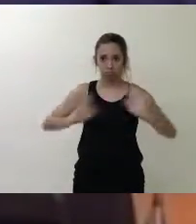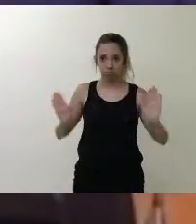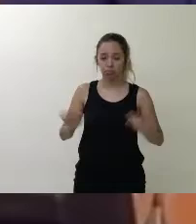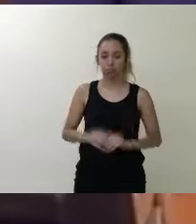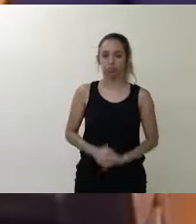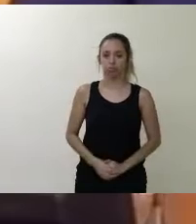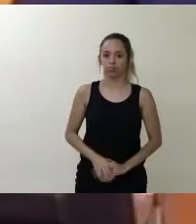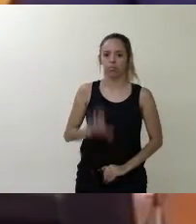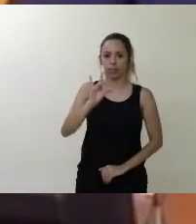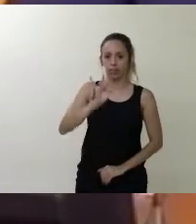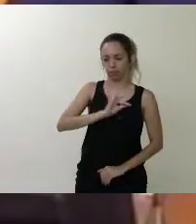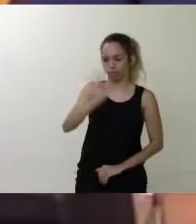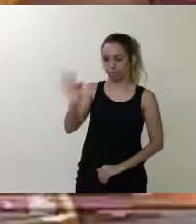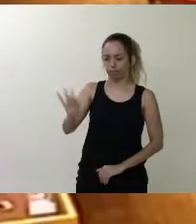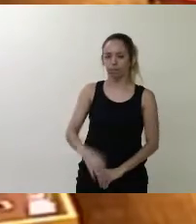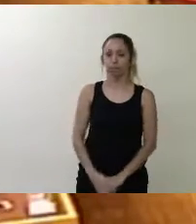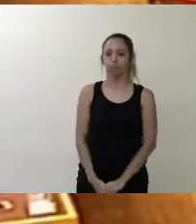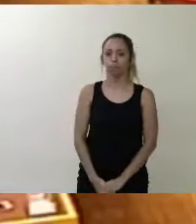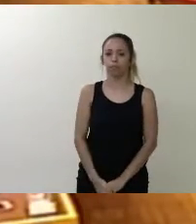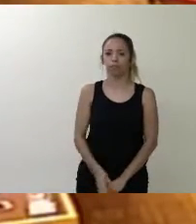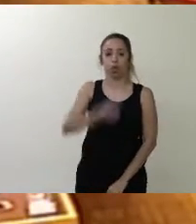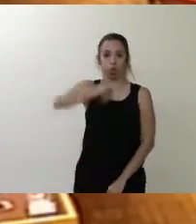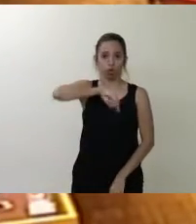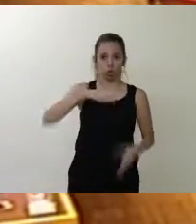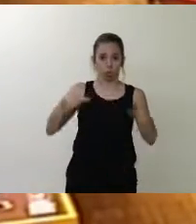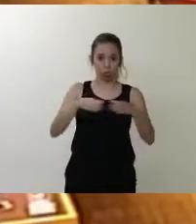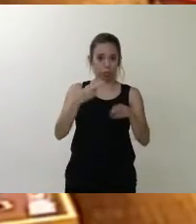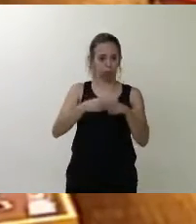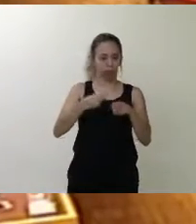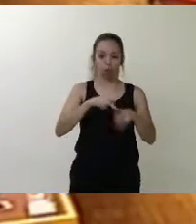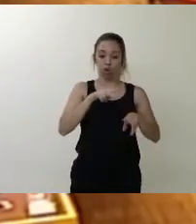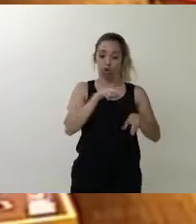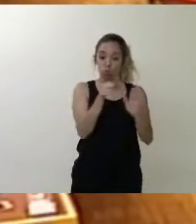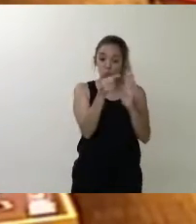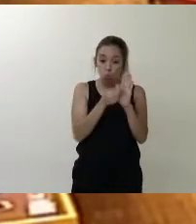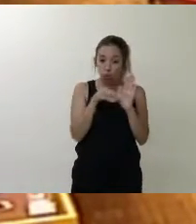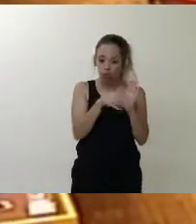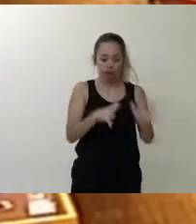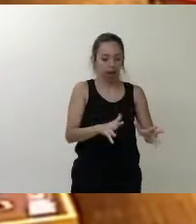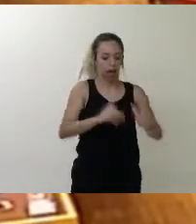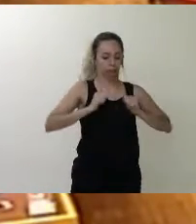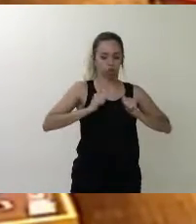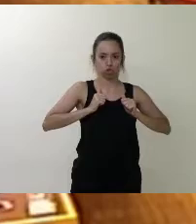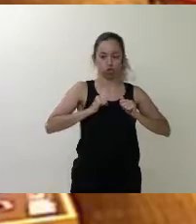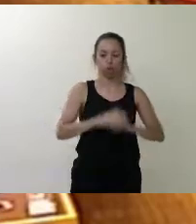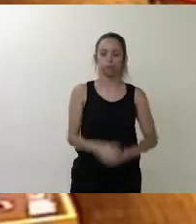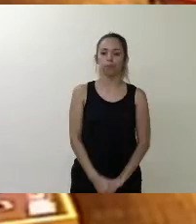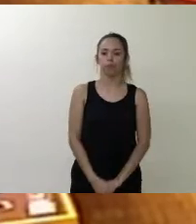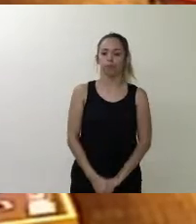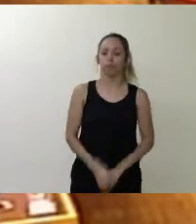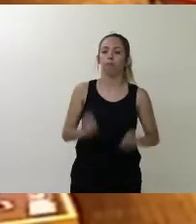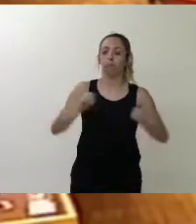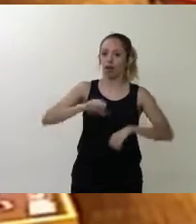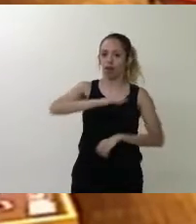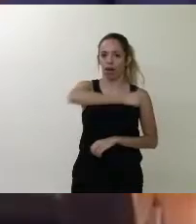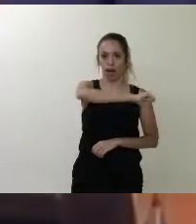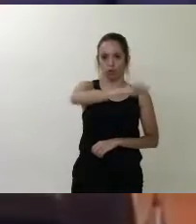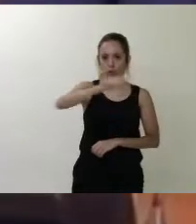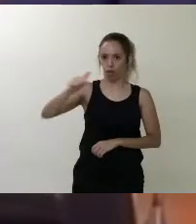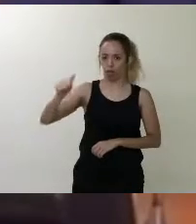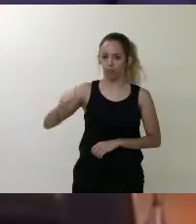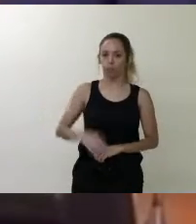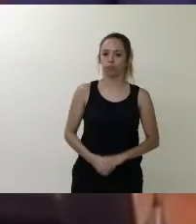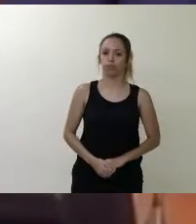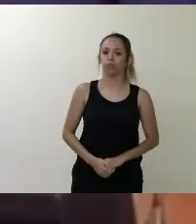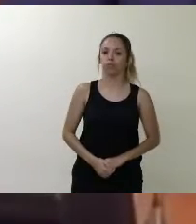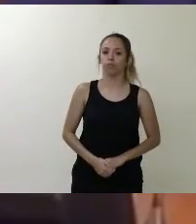Sí, señor. Nuestro grupo se va a abstener en este punto. Se aprueba con la abstención. Sí, se